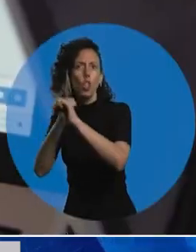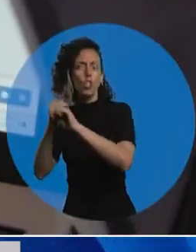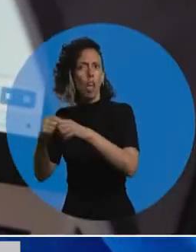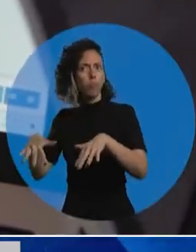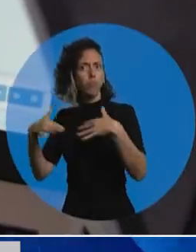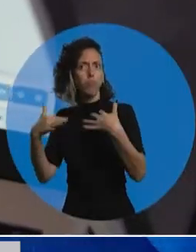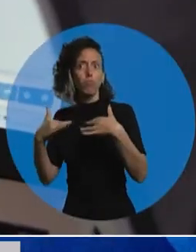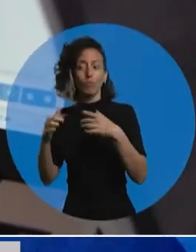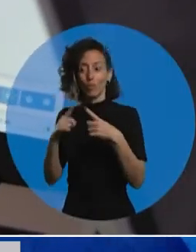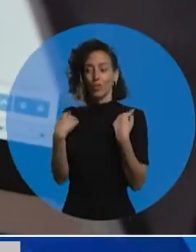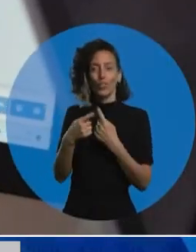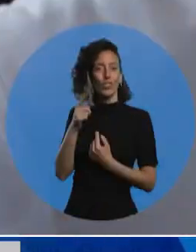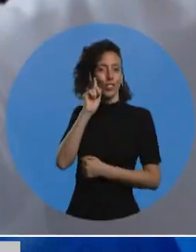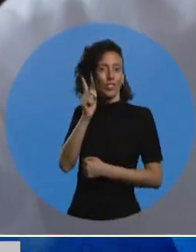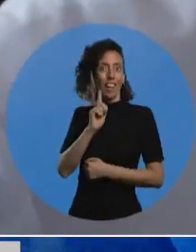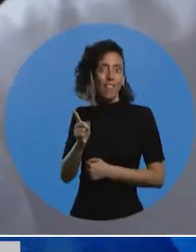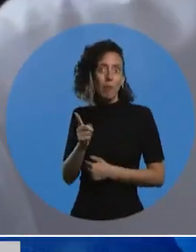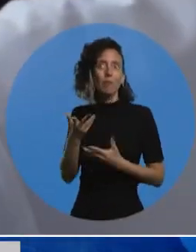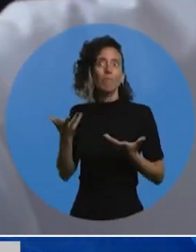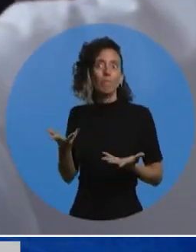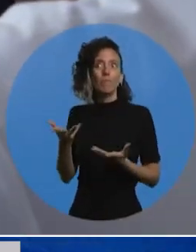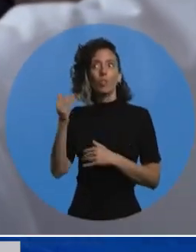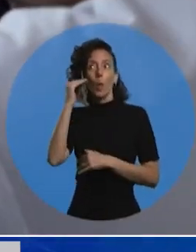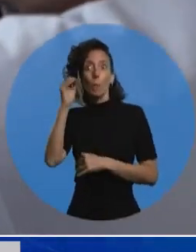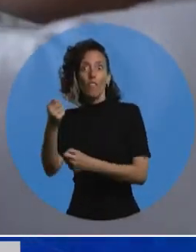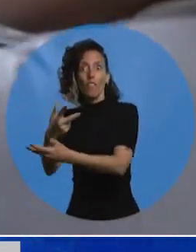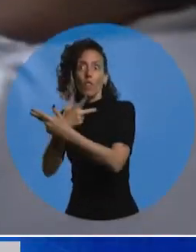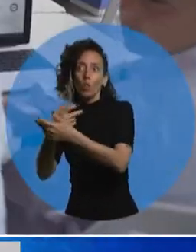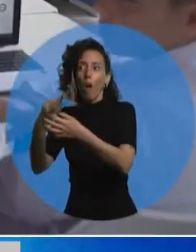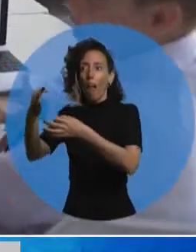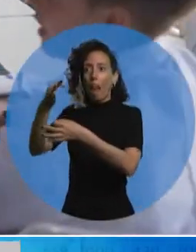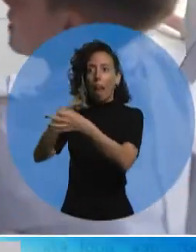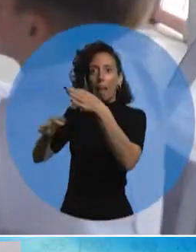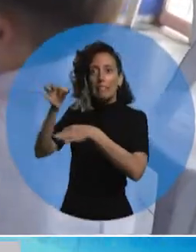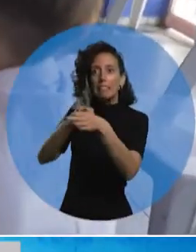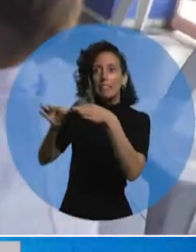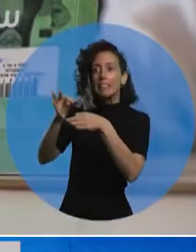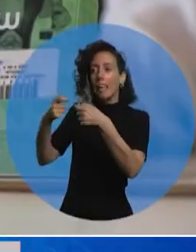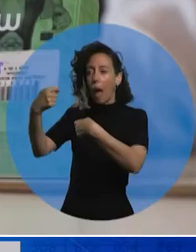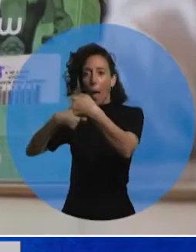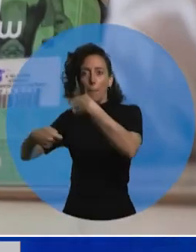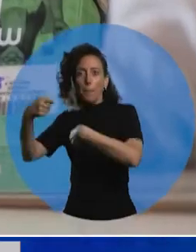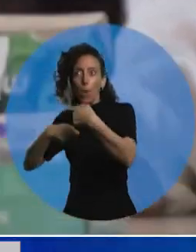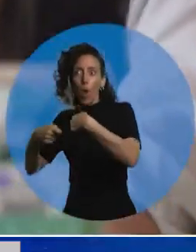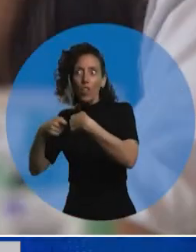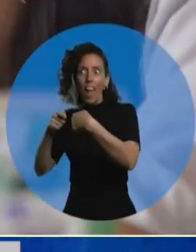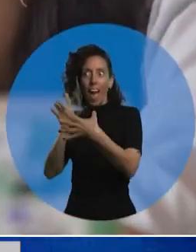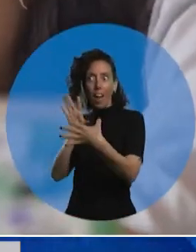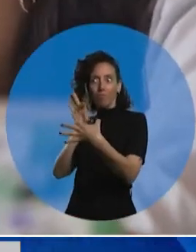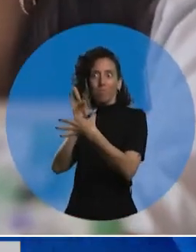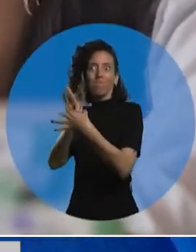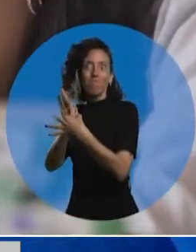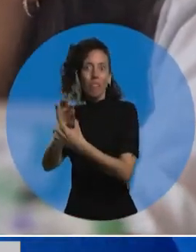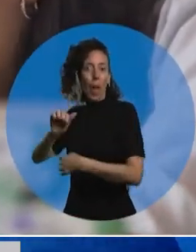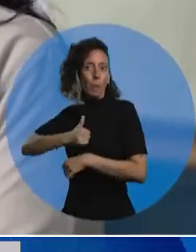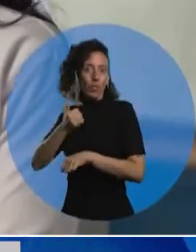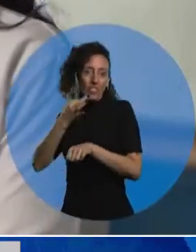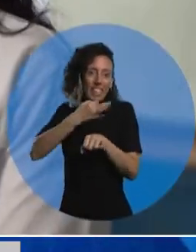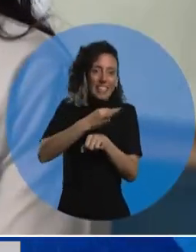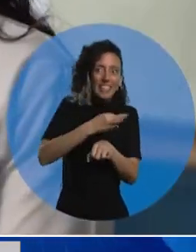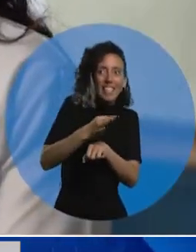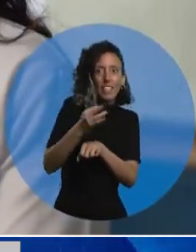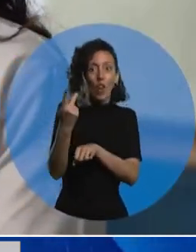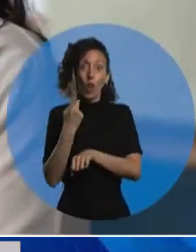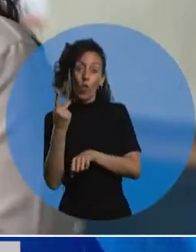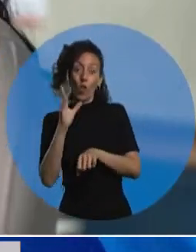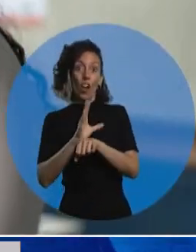que es la representación de los datos. Y las imágenes son datos, ¿no? Entonces, bueno, esos datos se lo dan al clasificador y la entrenan con